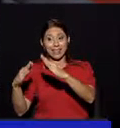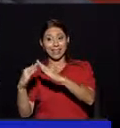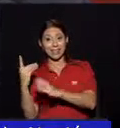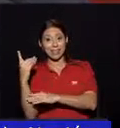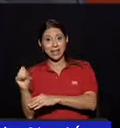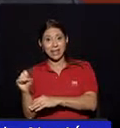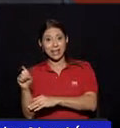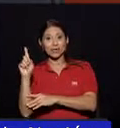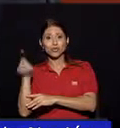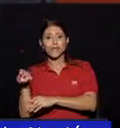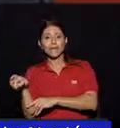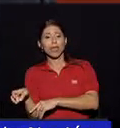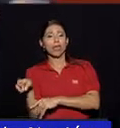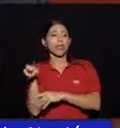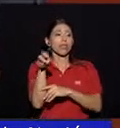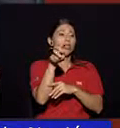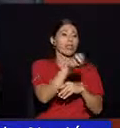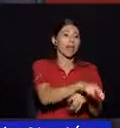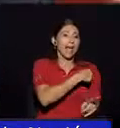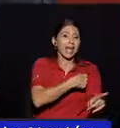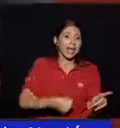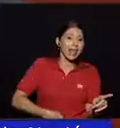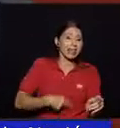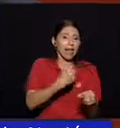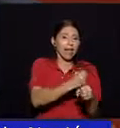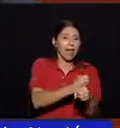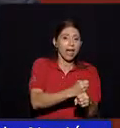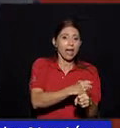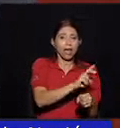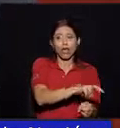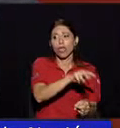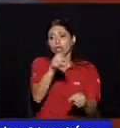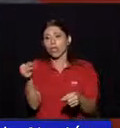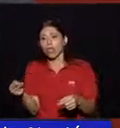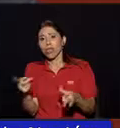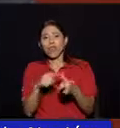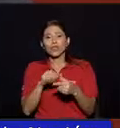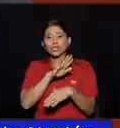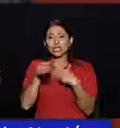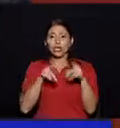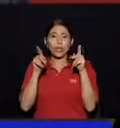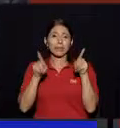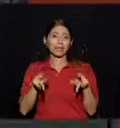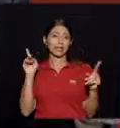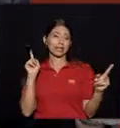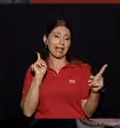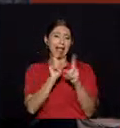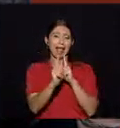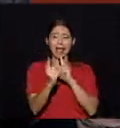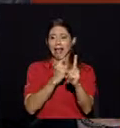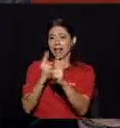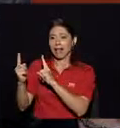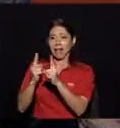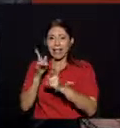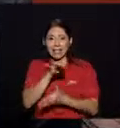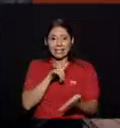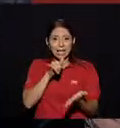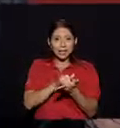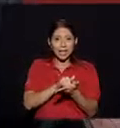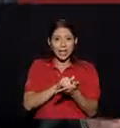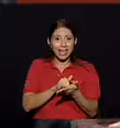a la zona industrial en Heredia y viceversa. Entonces todos nos topamos aquí en el centro de San José y cada quien va después para su lugar de